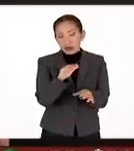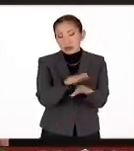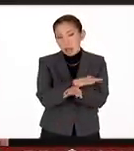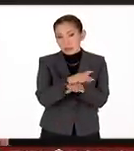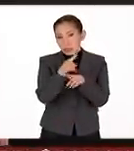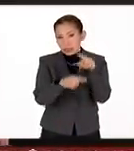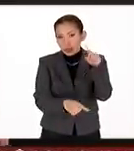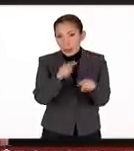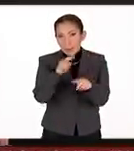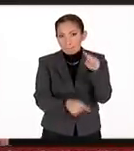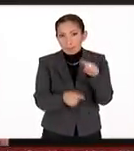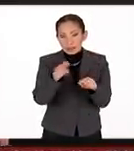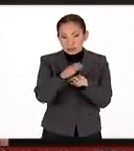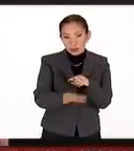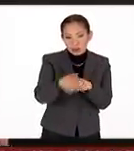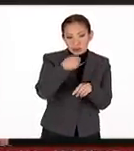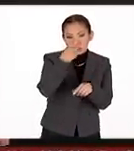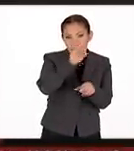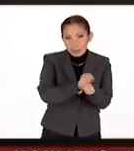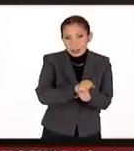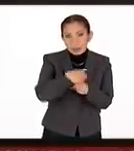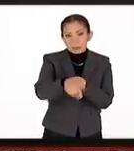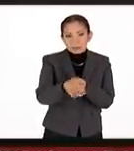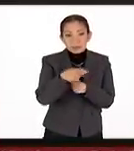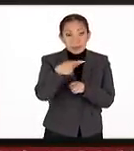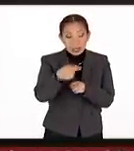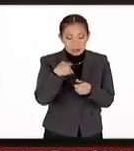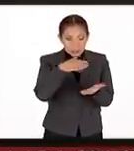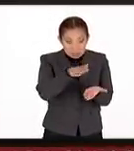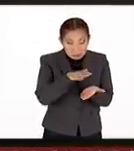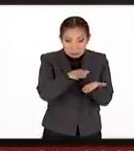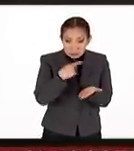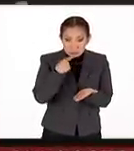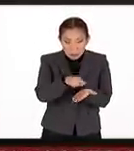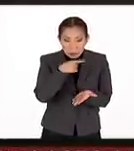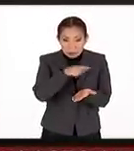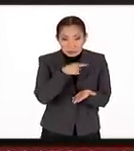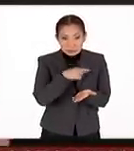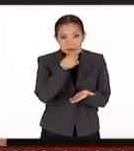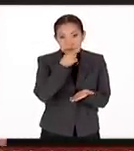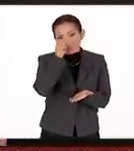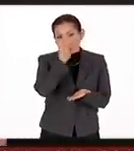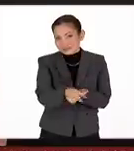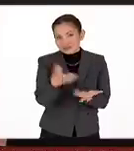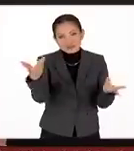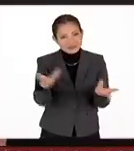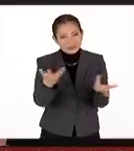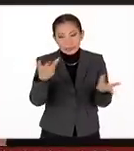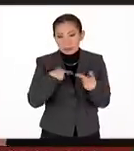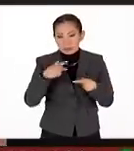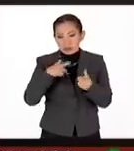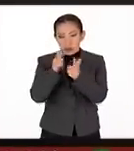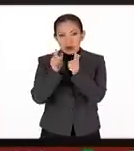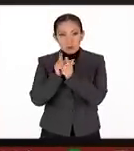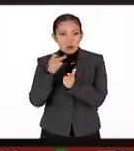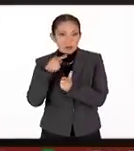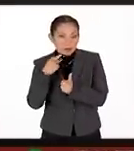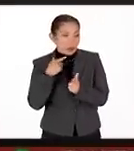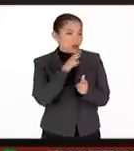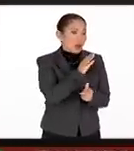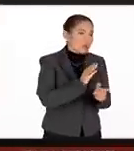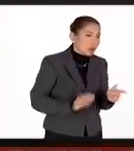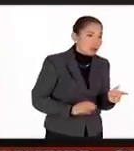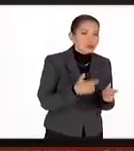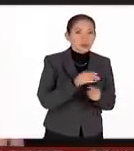poco de acuerdo con el conteo semanal y estas impugnaciones corresponden a la que nos hacen llegar los actores políticos partidos y